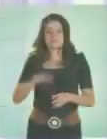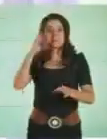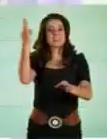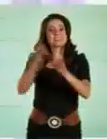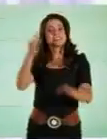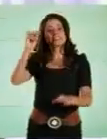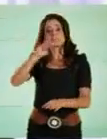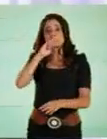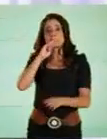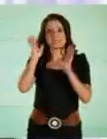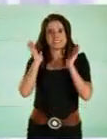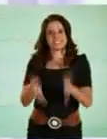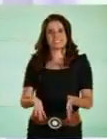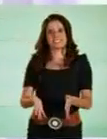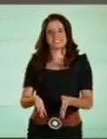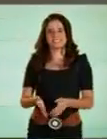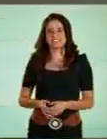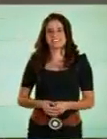Listo, mami.